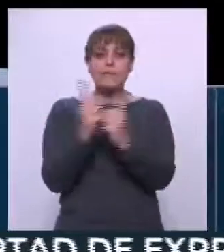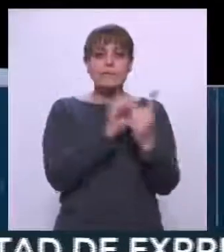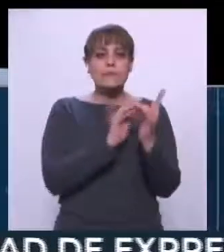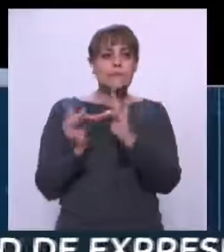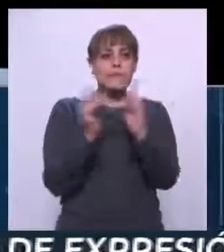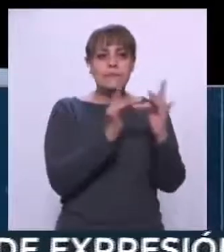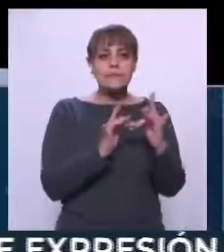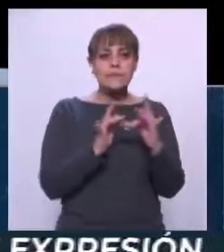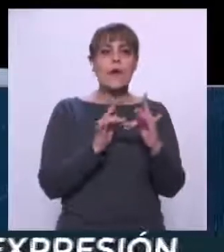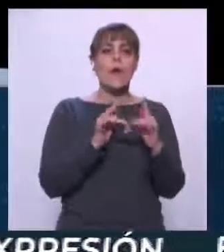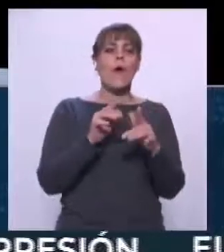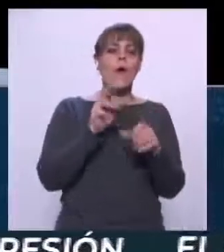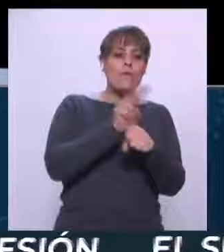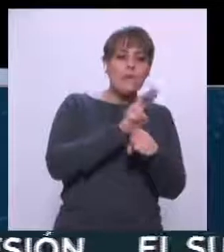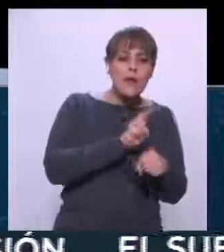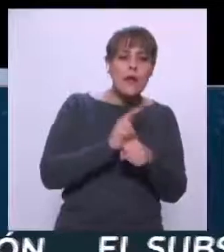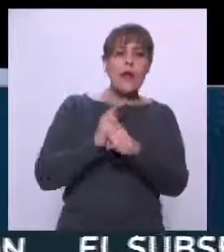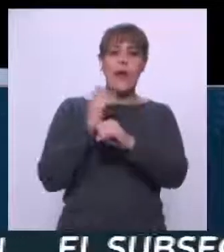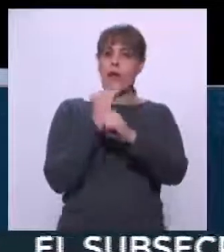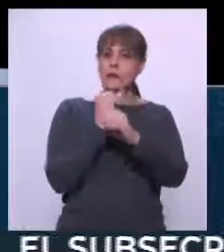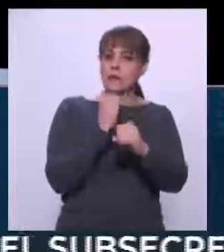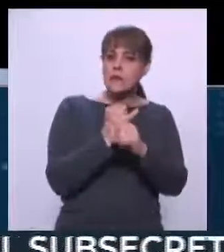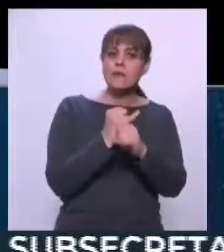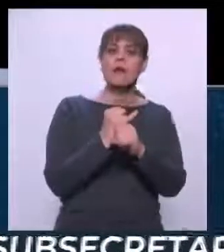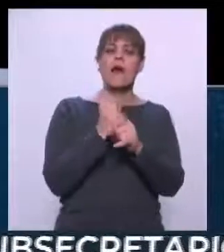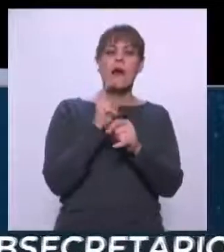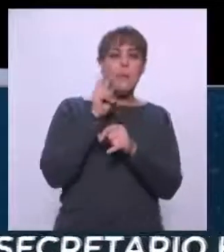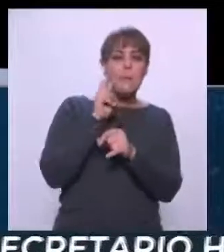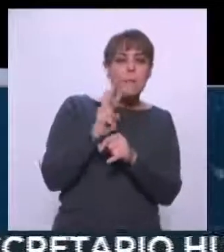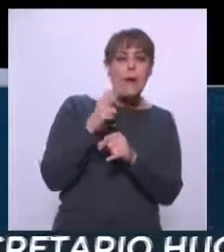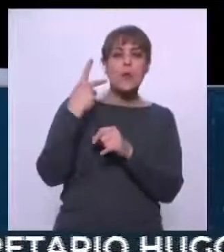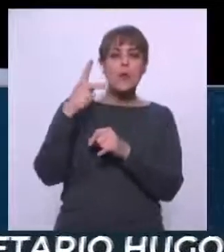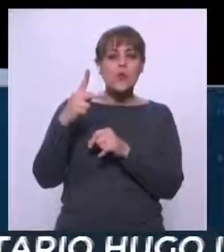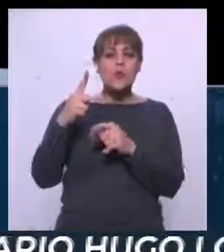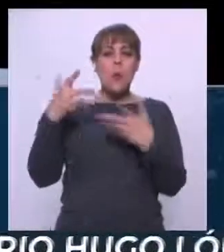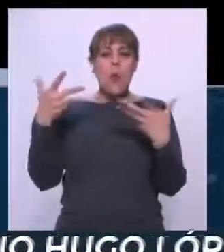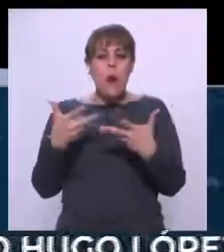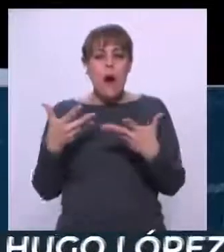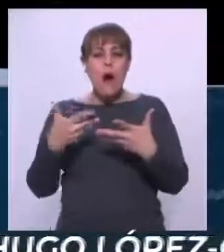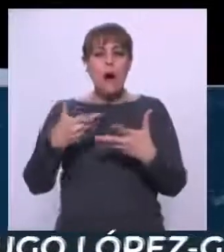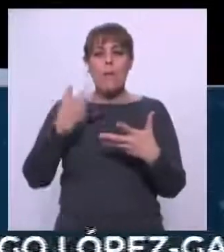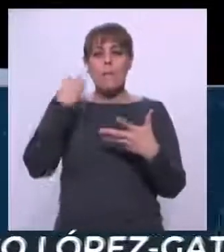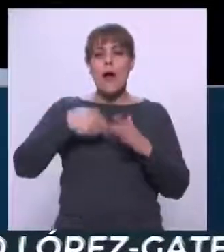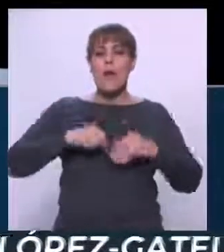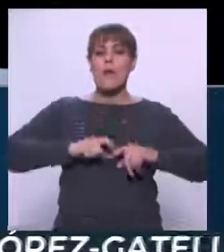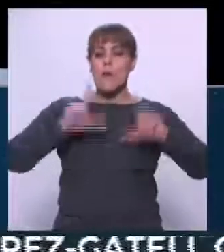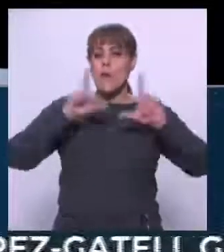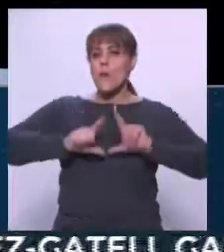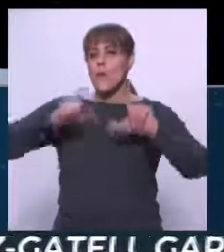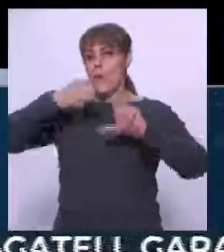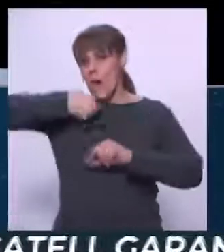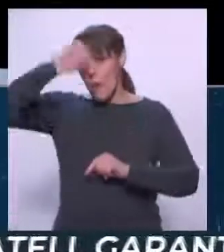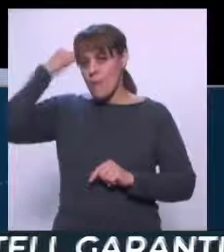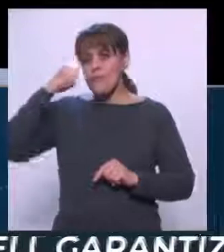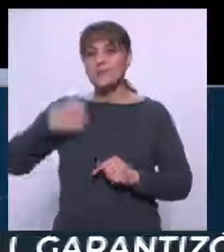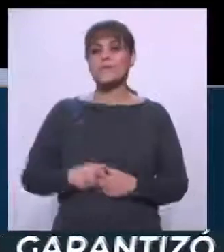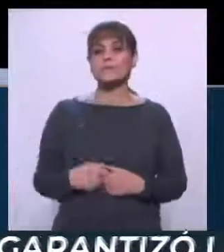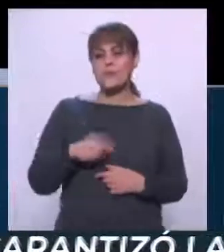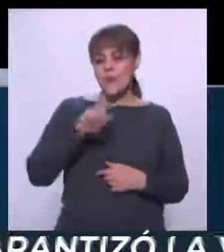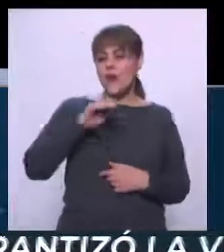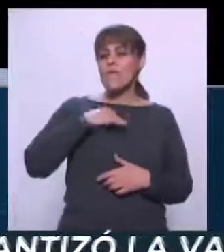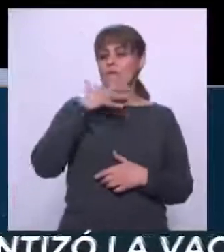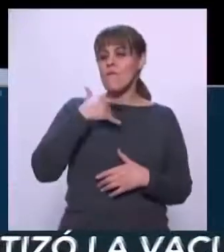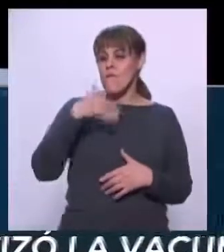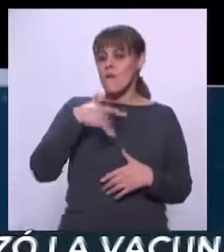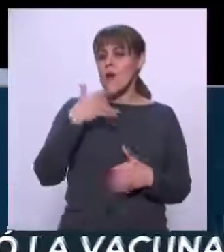medios electrónicos y hacen seguimiento de campañas, en fin? El fraude también, y tiene que ver con lo que tú